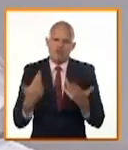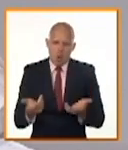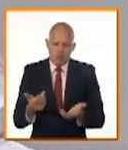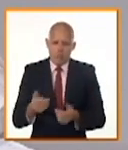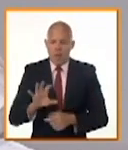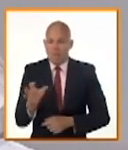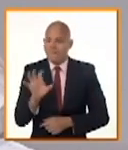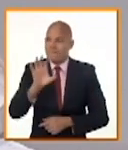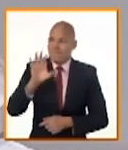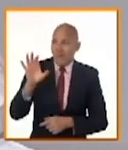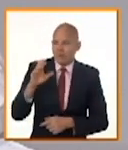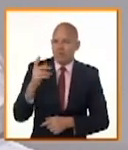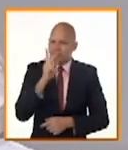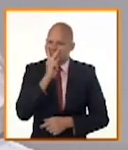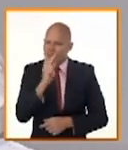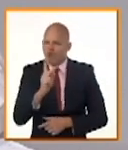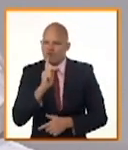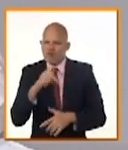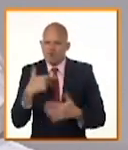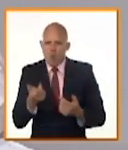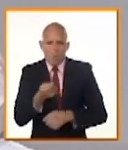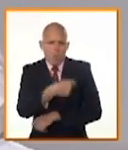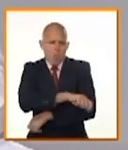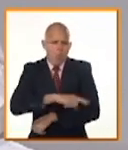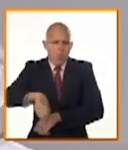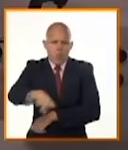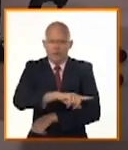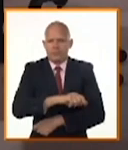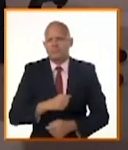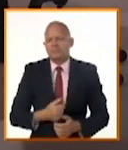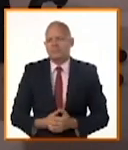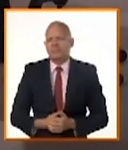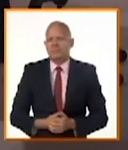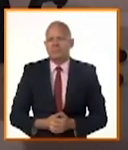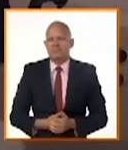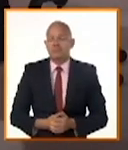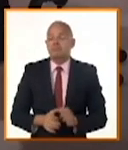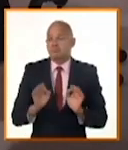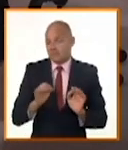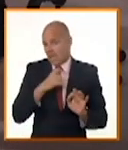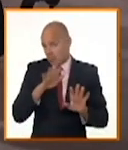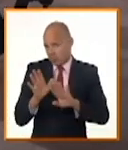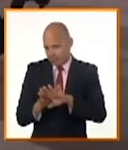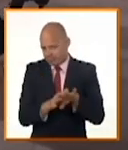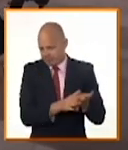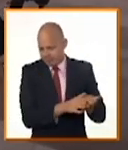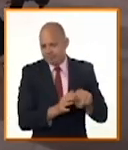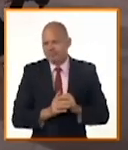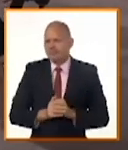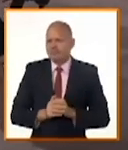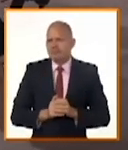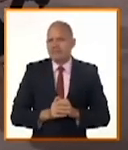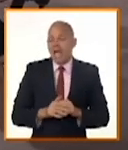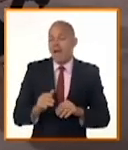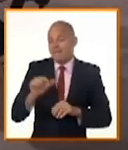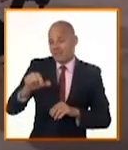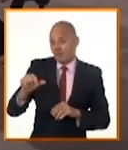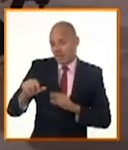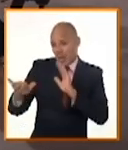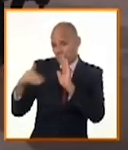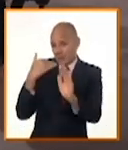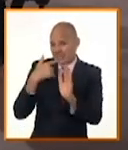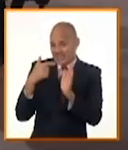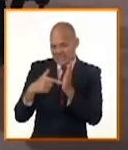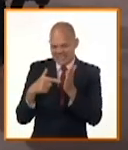a nuestra población los servicios financieros y bancarios Eso es parte de las preguntas por ejemplo alguien hablaba bueno que qué hacemos en